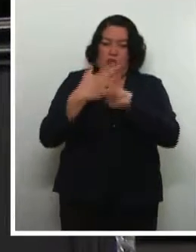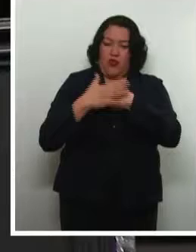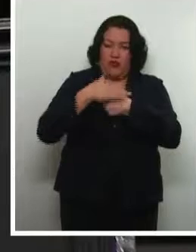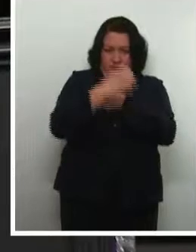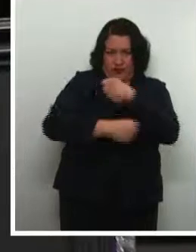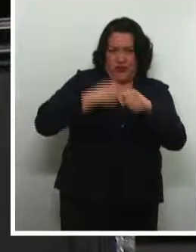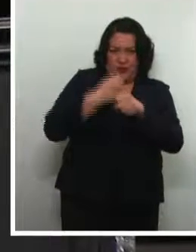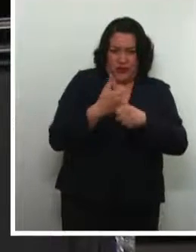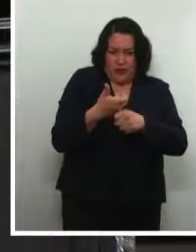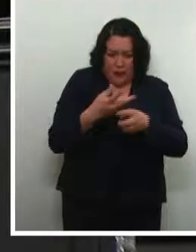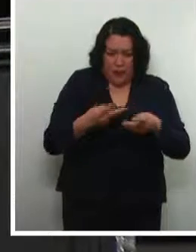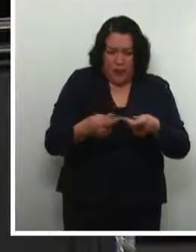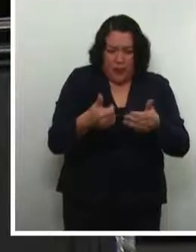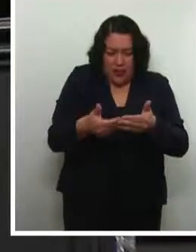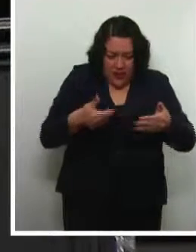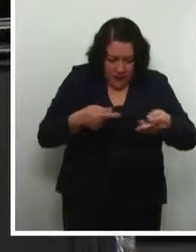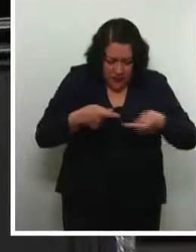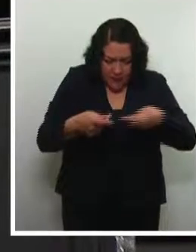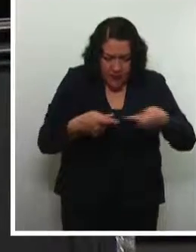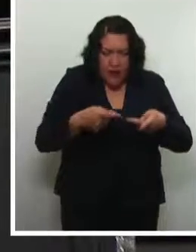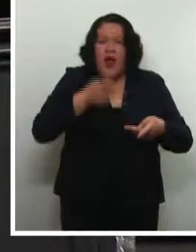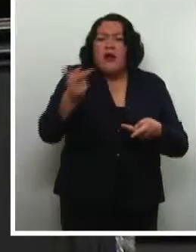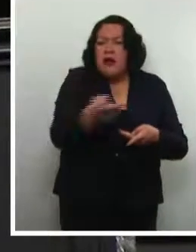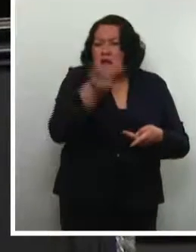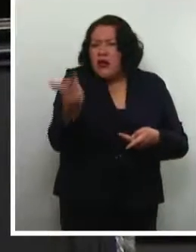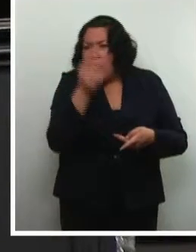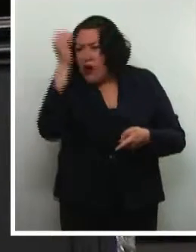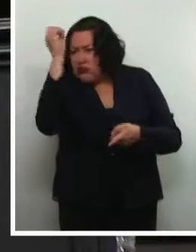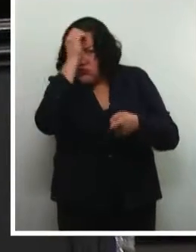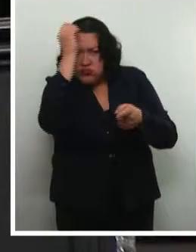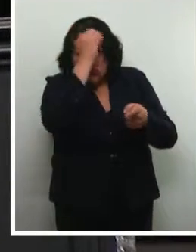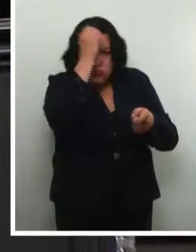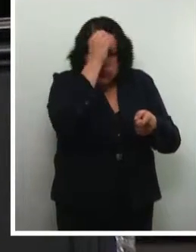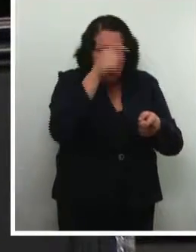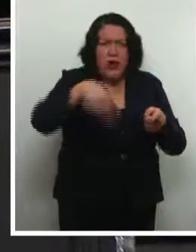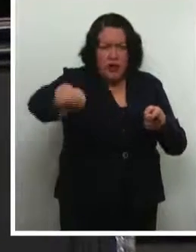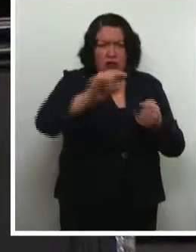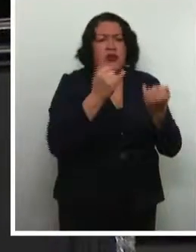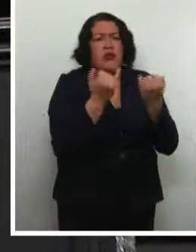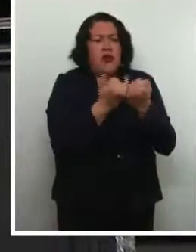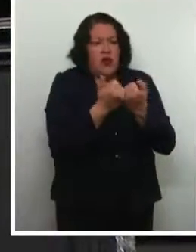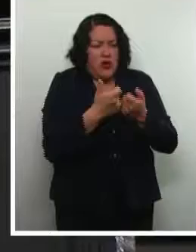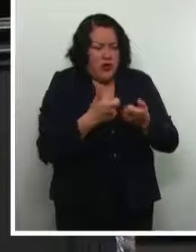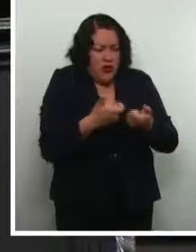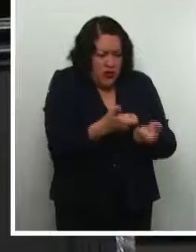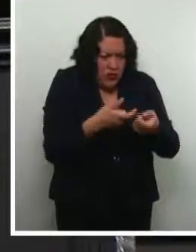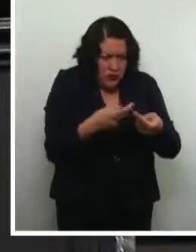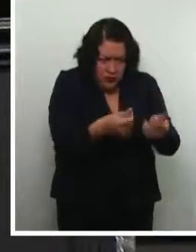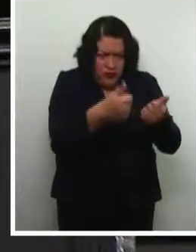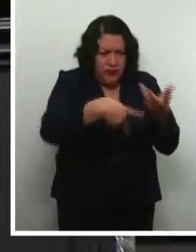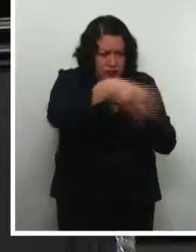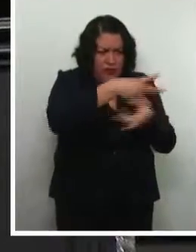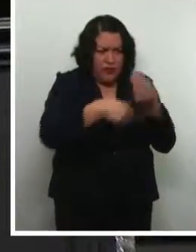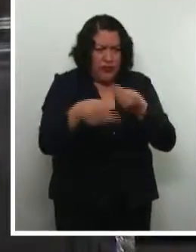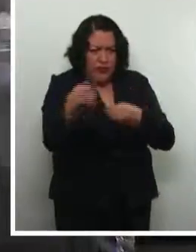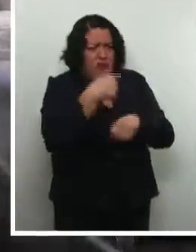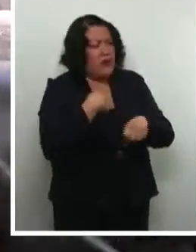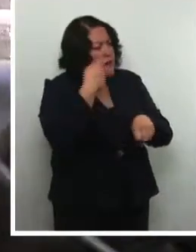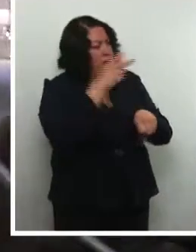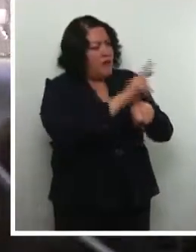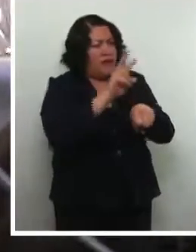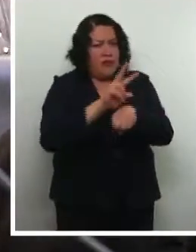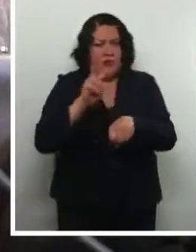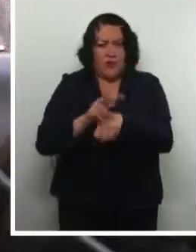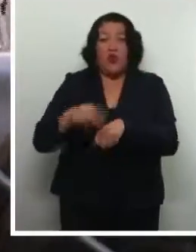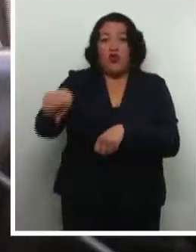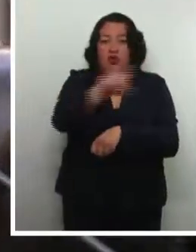su ejecución, auditoría, seguimiento y control. Por su atención, muchas gracias. Gracias